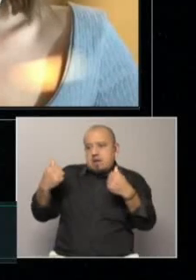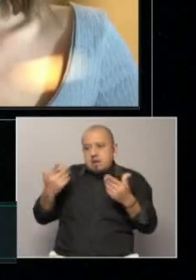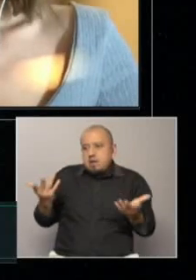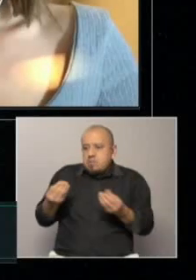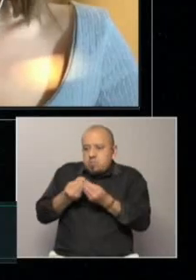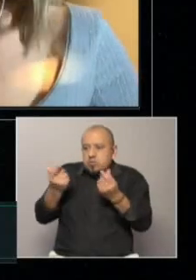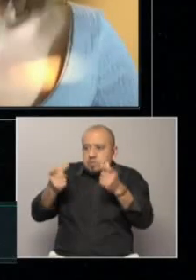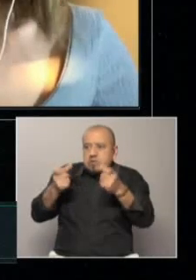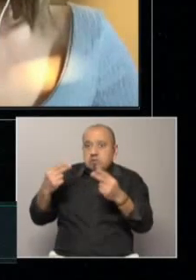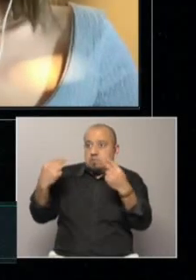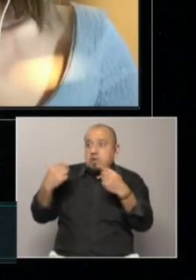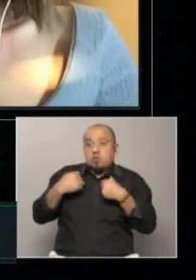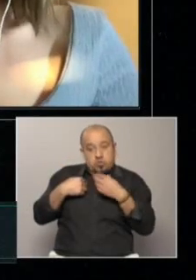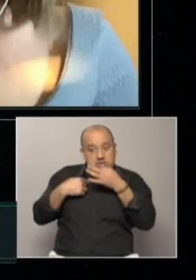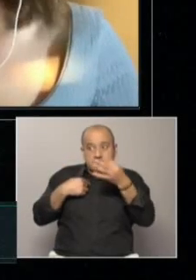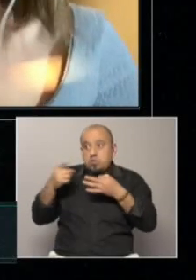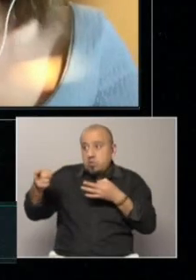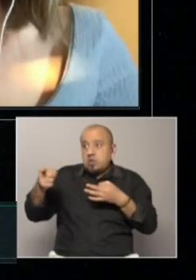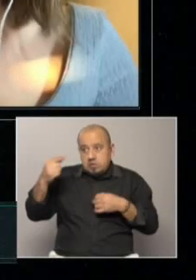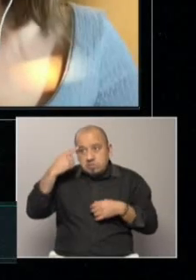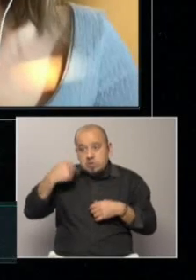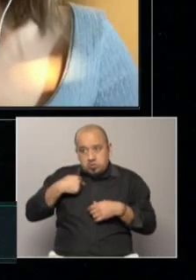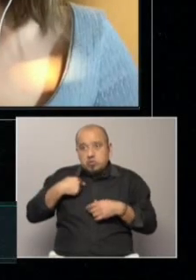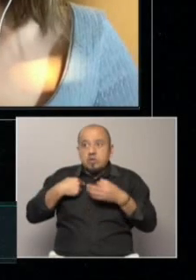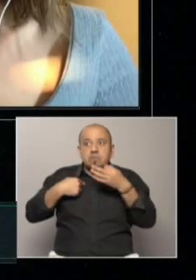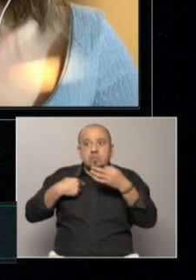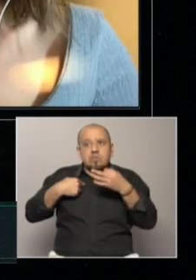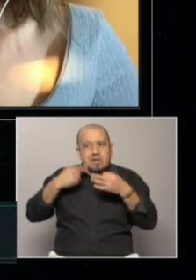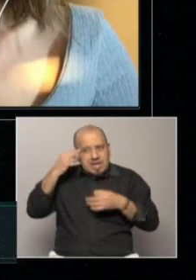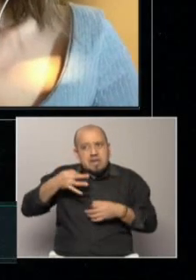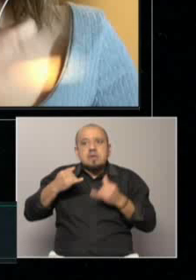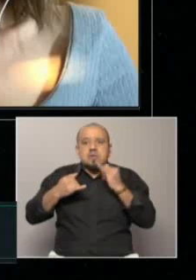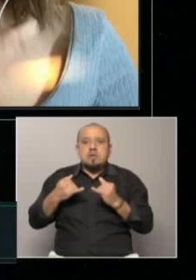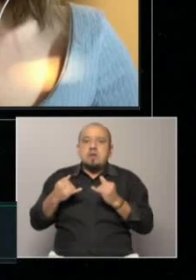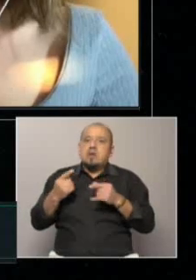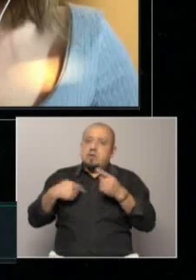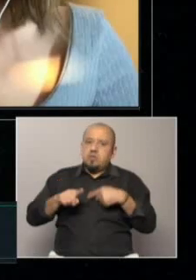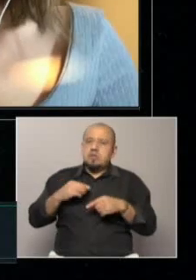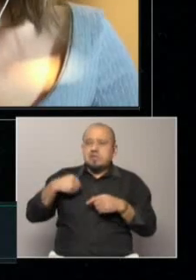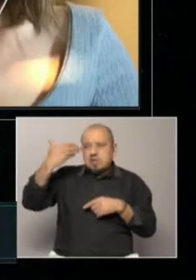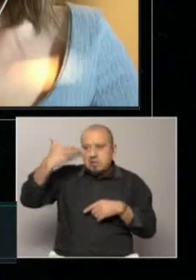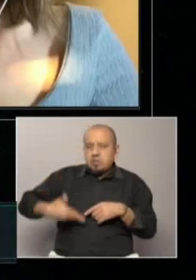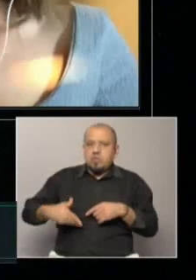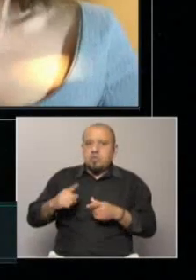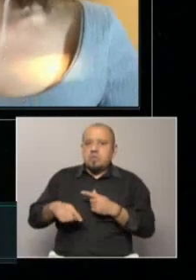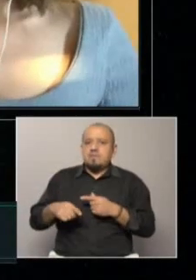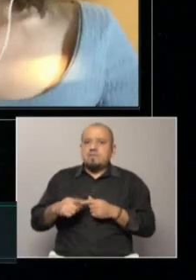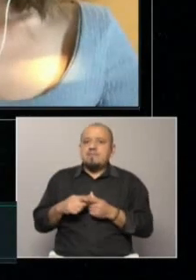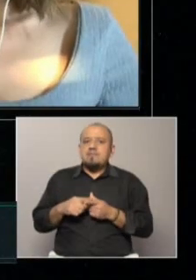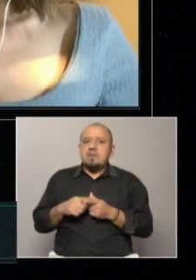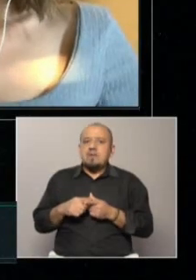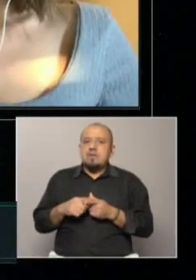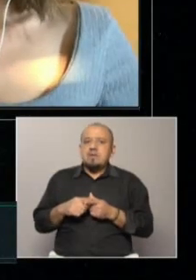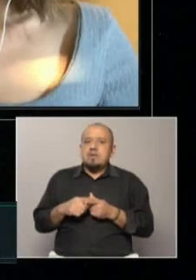que miran que nos creen, profundamente nos creen. Entonces ese gesto, esa actitud, sí, llevó además...